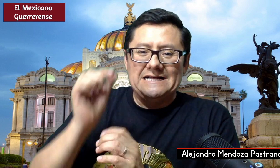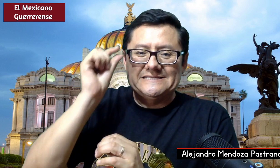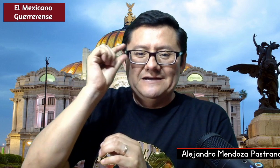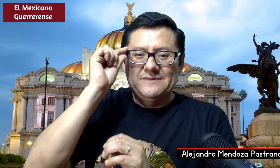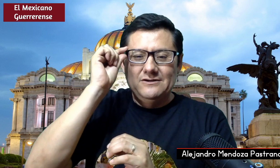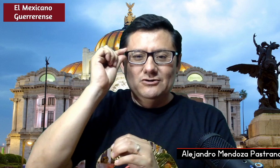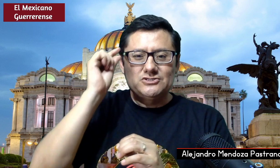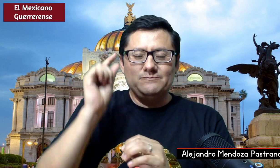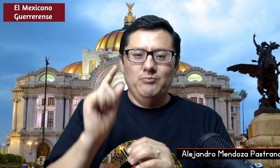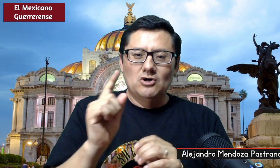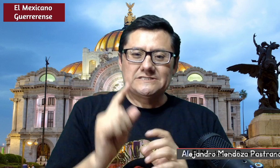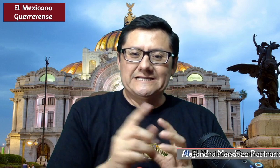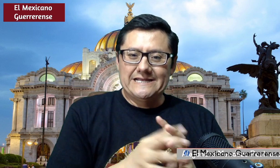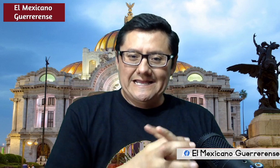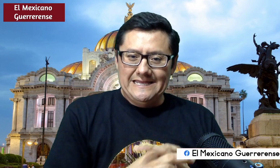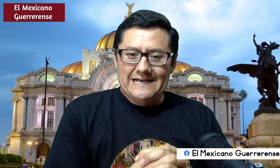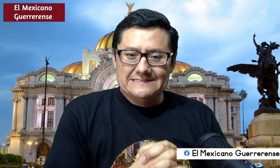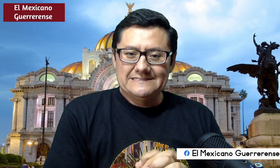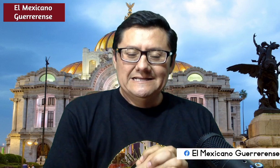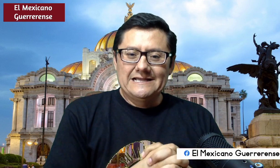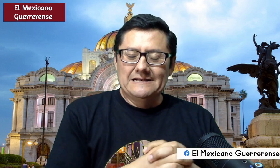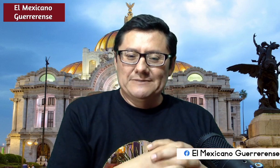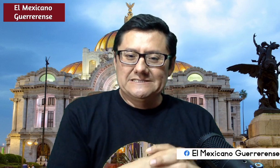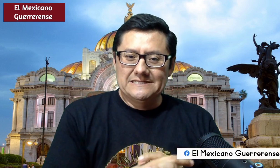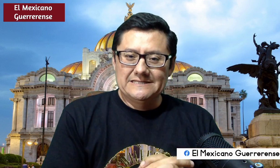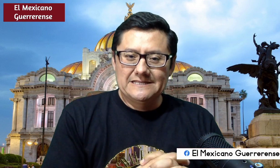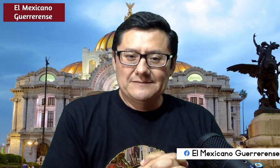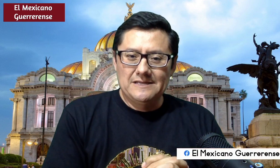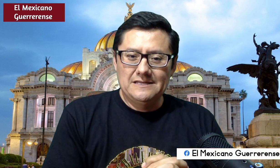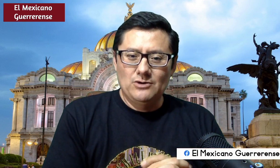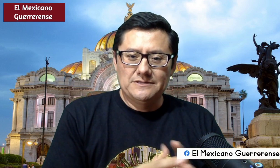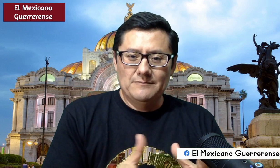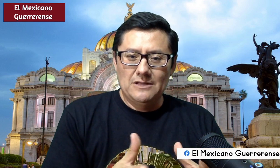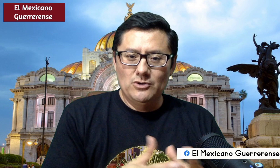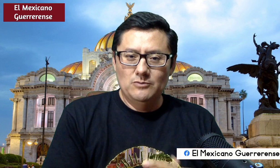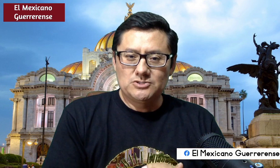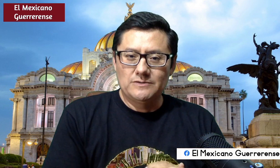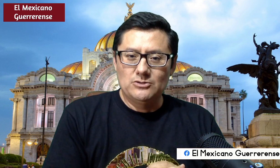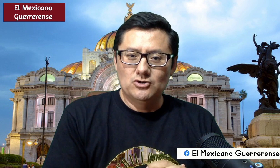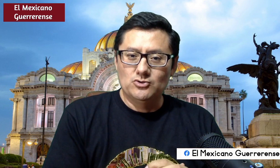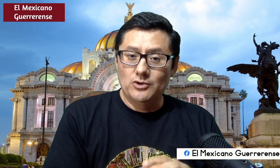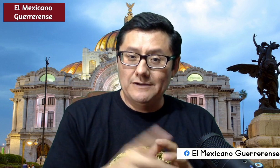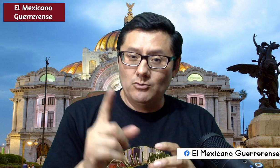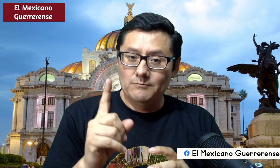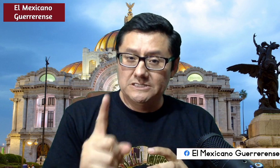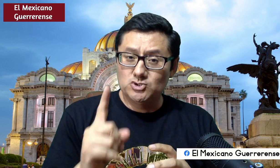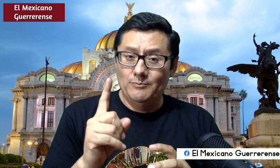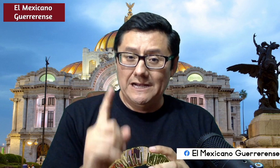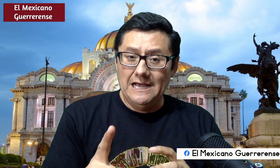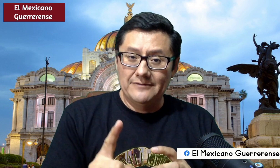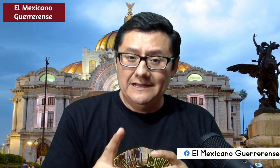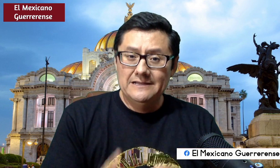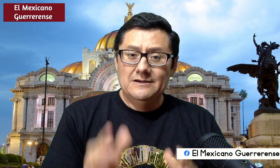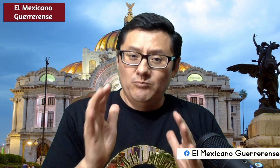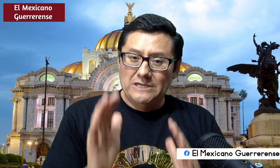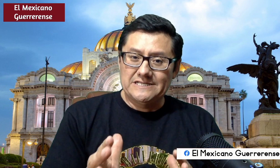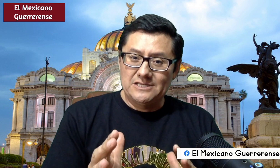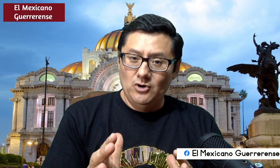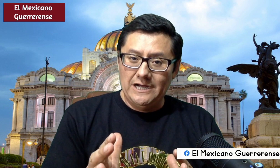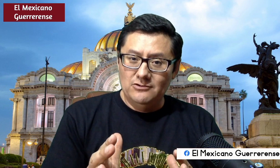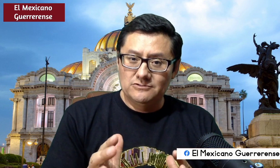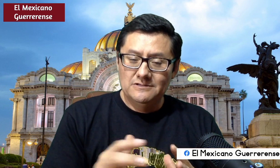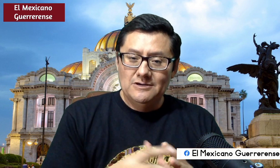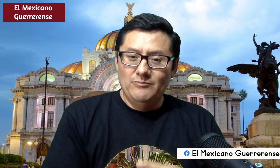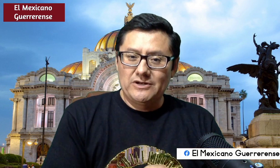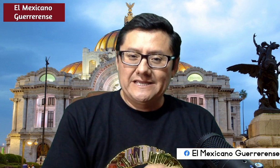amigas y amigos por si creían que el presidente de méxico andrés manuel lópez obrador no iba a cumplir su palabra pues